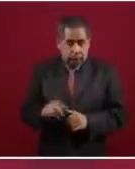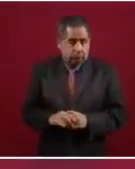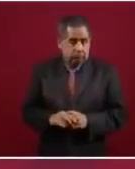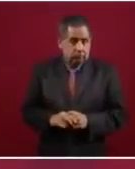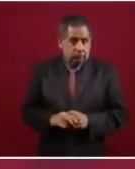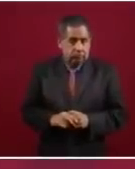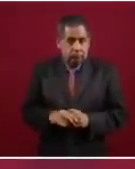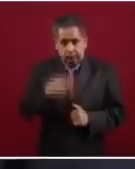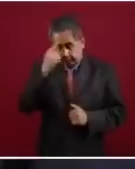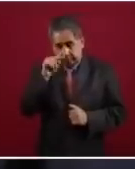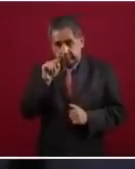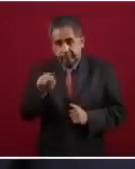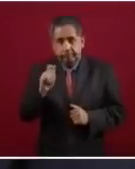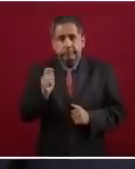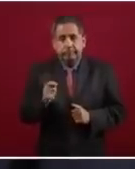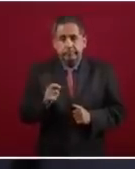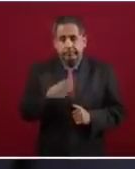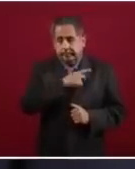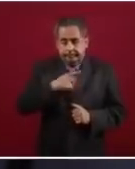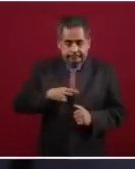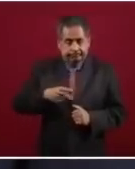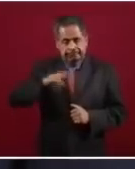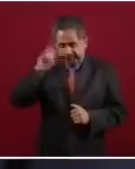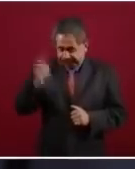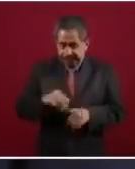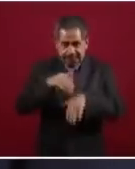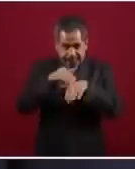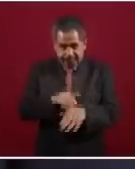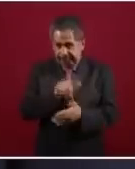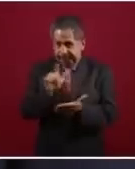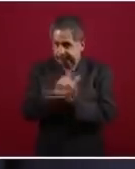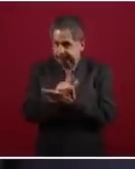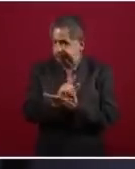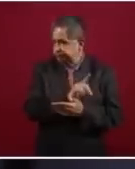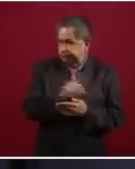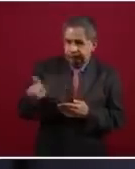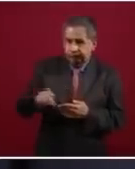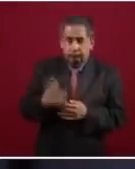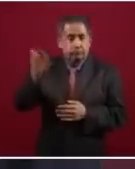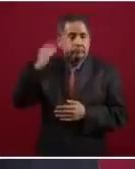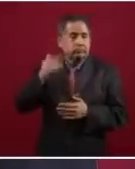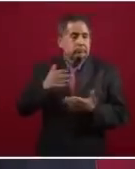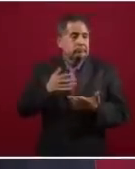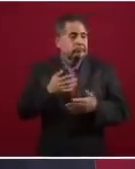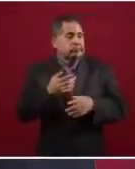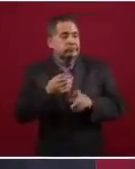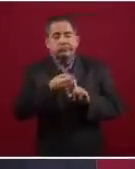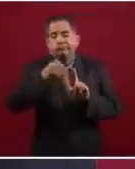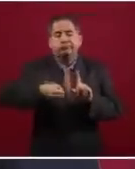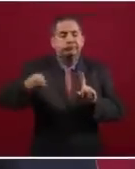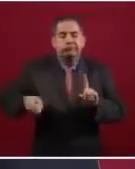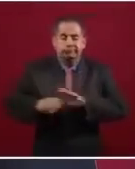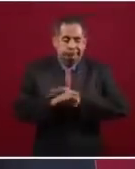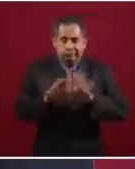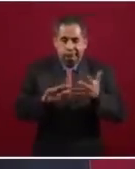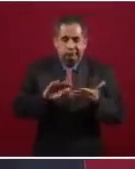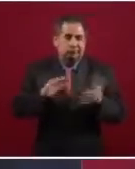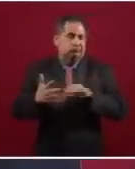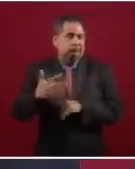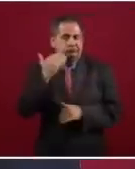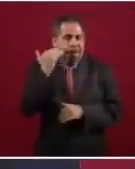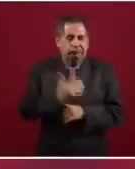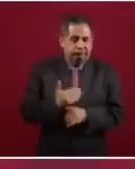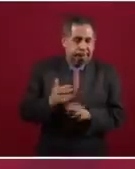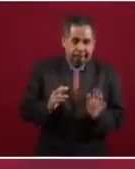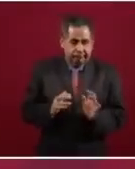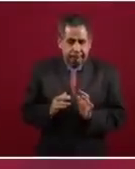y para que se tenga un auténtico Estado de Derecho, que no había, era un estado de chueco.